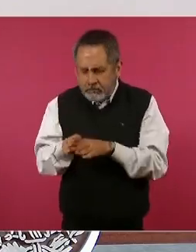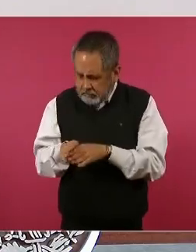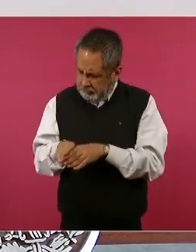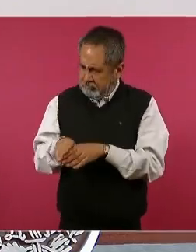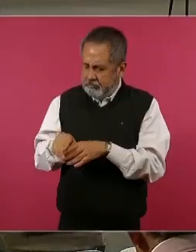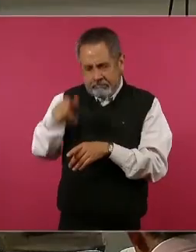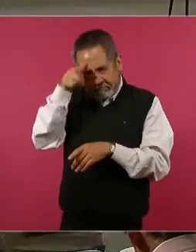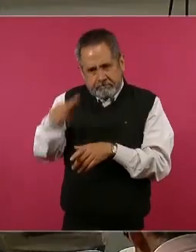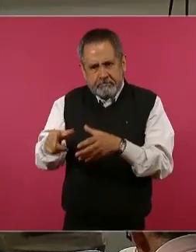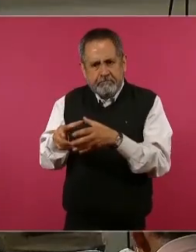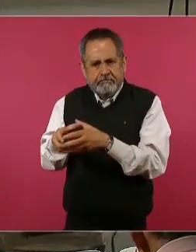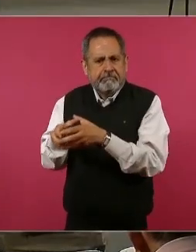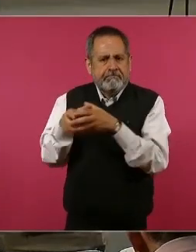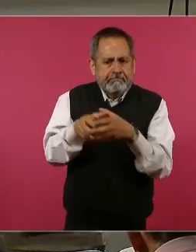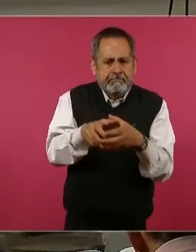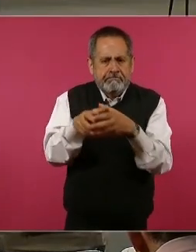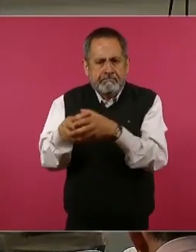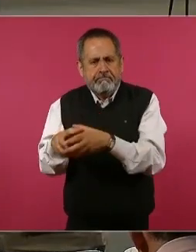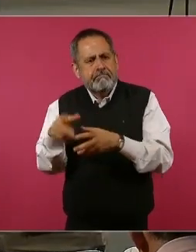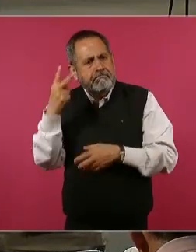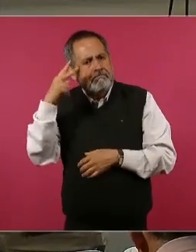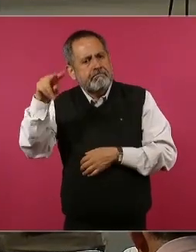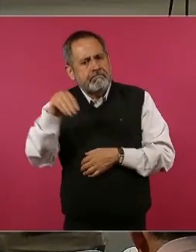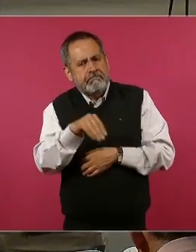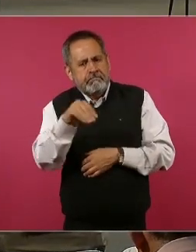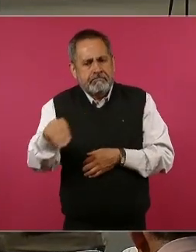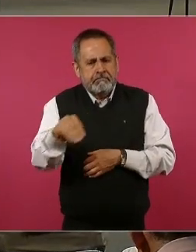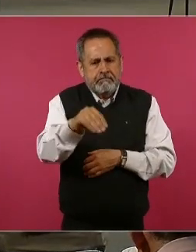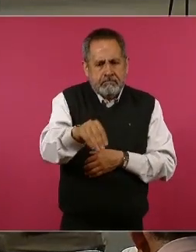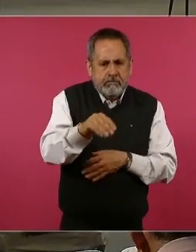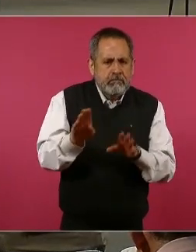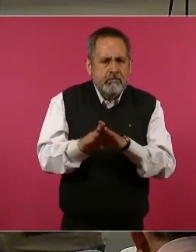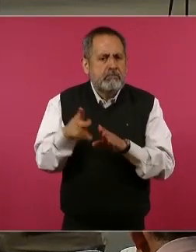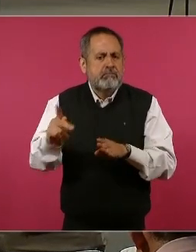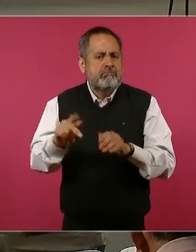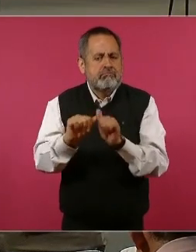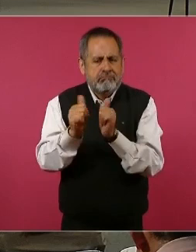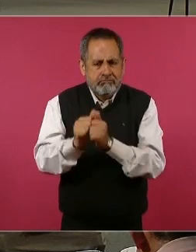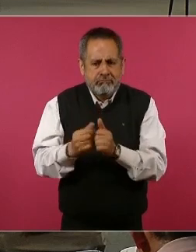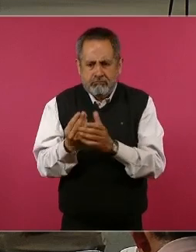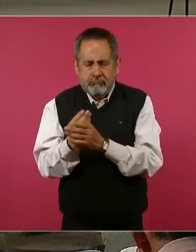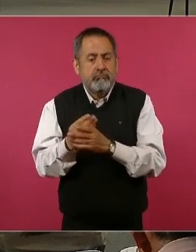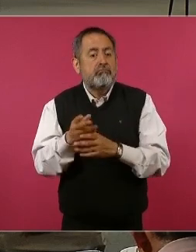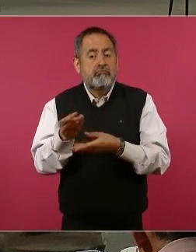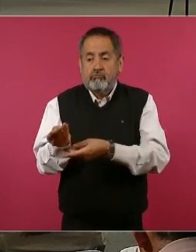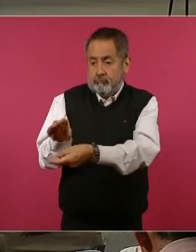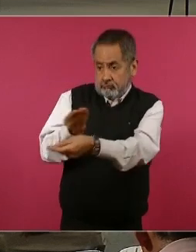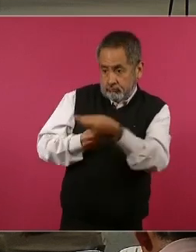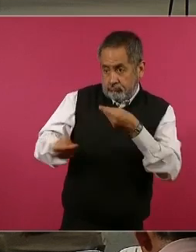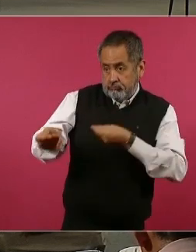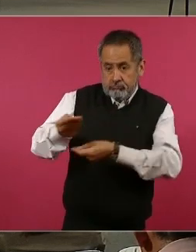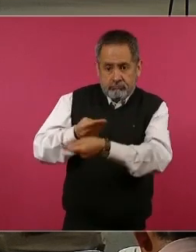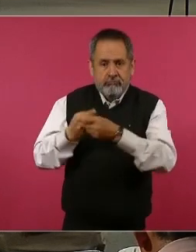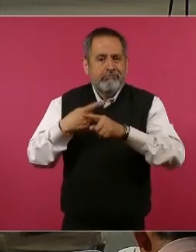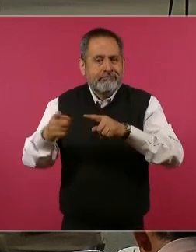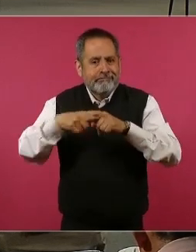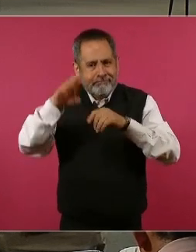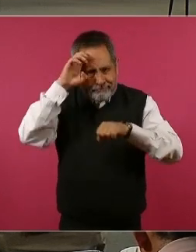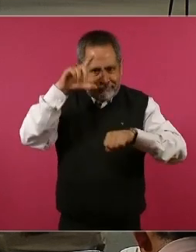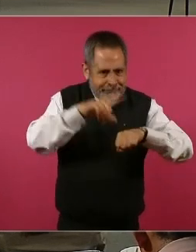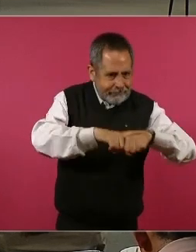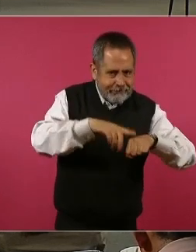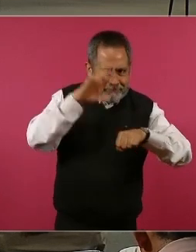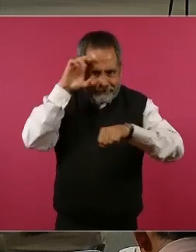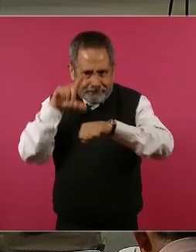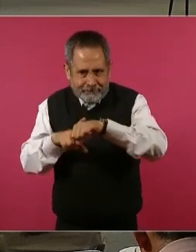sobre frecuencias estilísticas, sobre intercambios comerciales y, en general, sobre